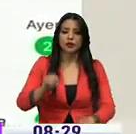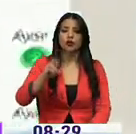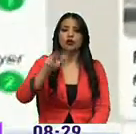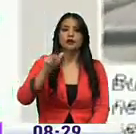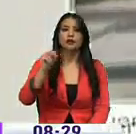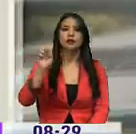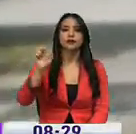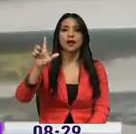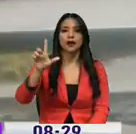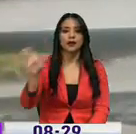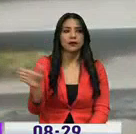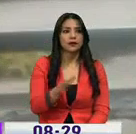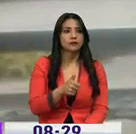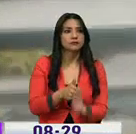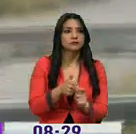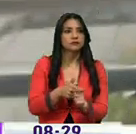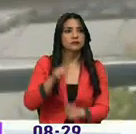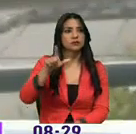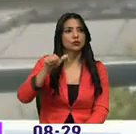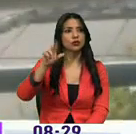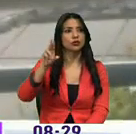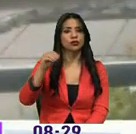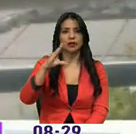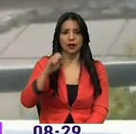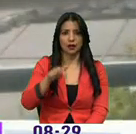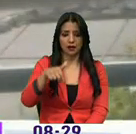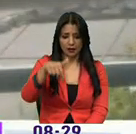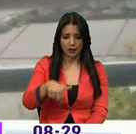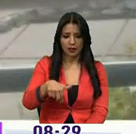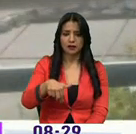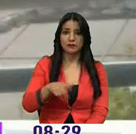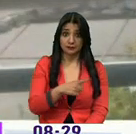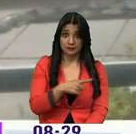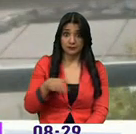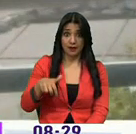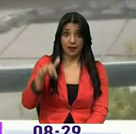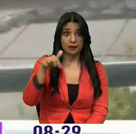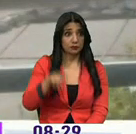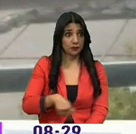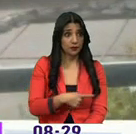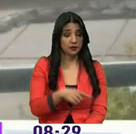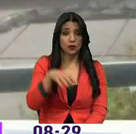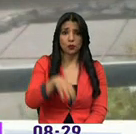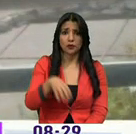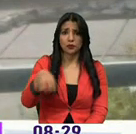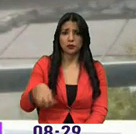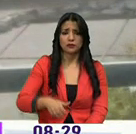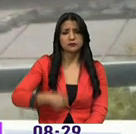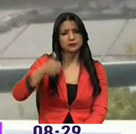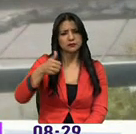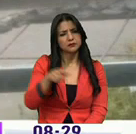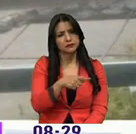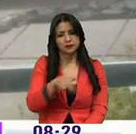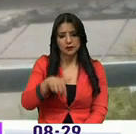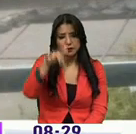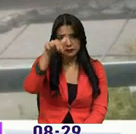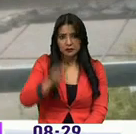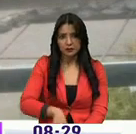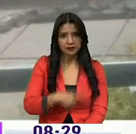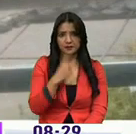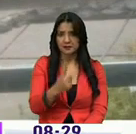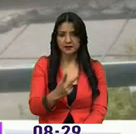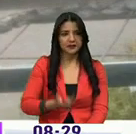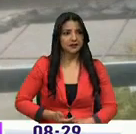La Ludoteca. Cáigase, vea, suba por ese puente. Alguna autoridad, suba por el puente. No